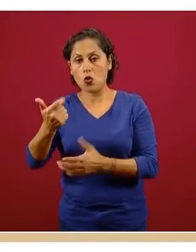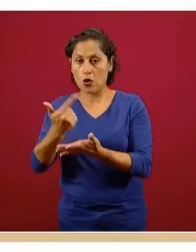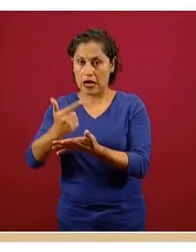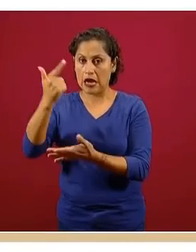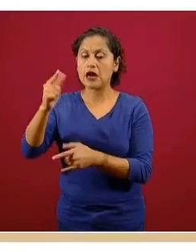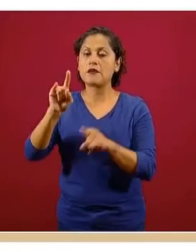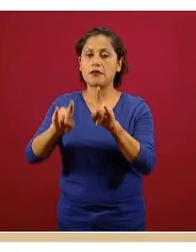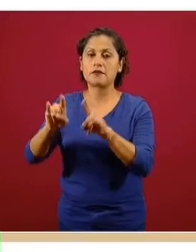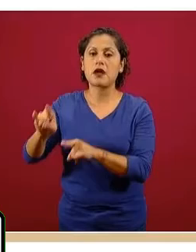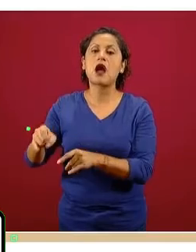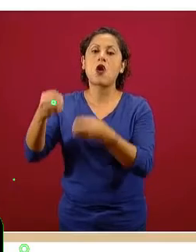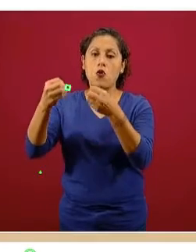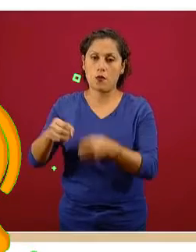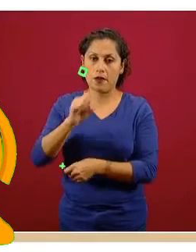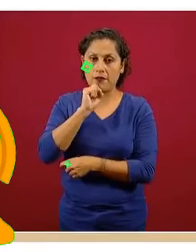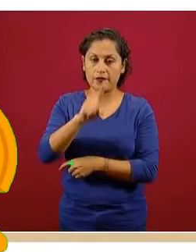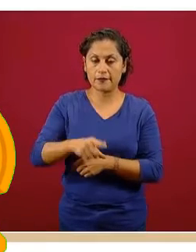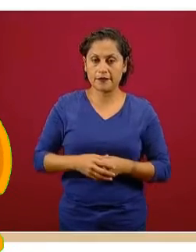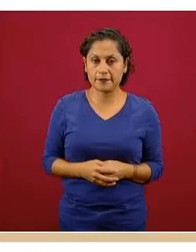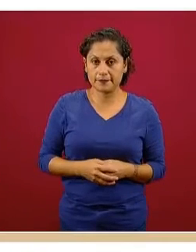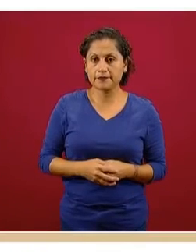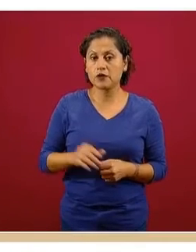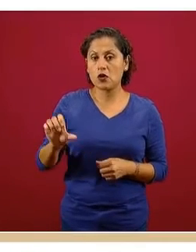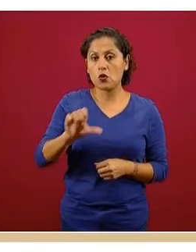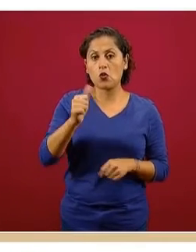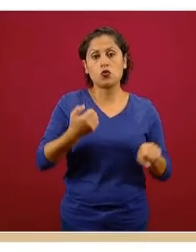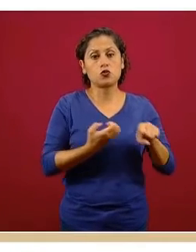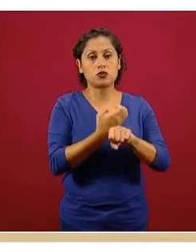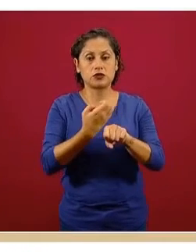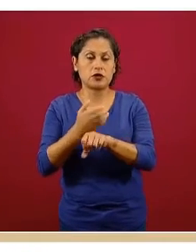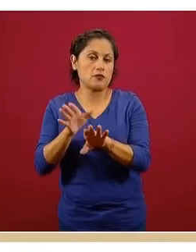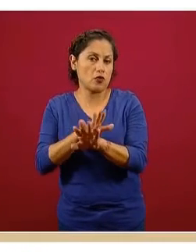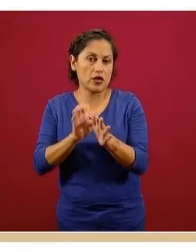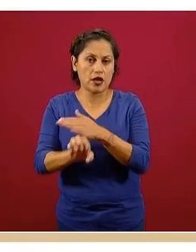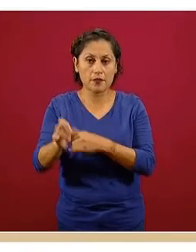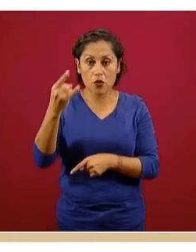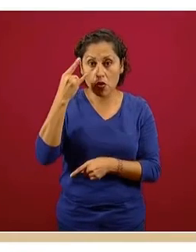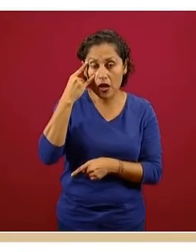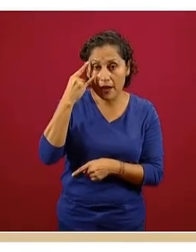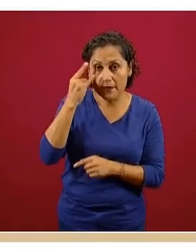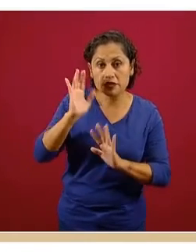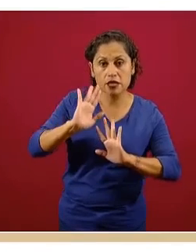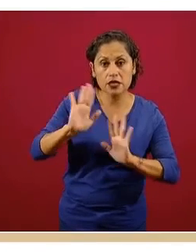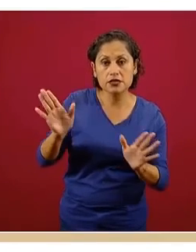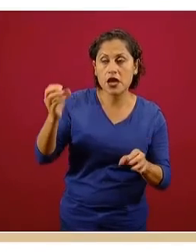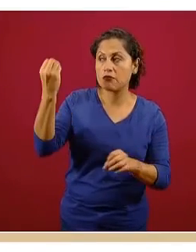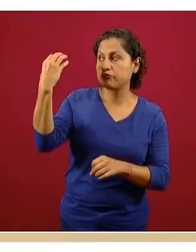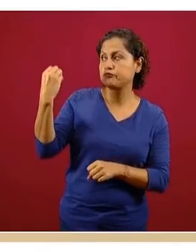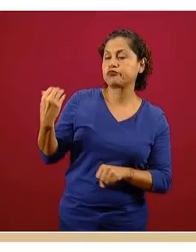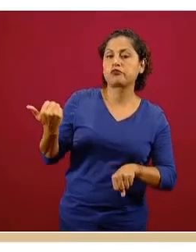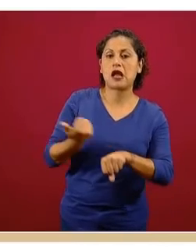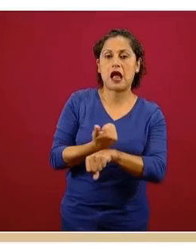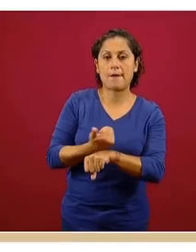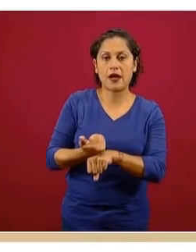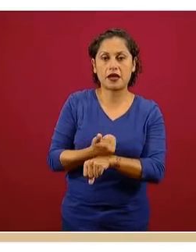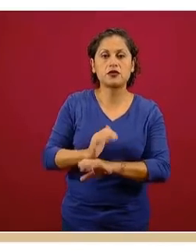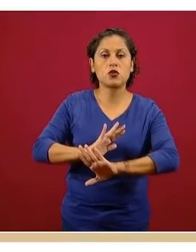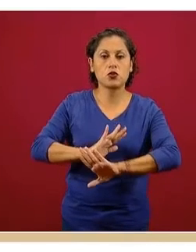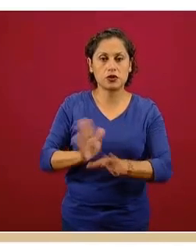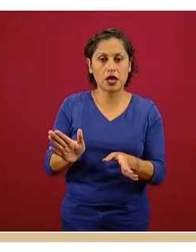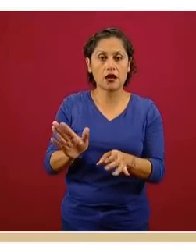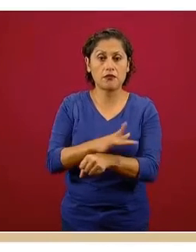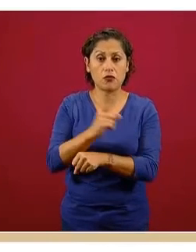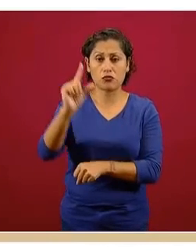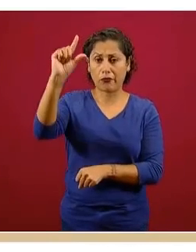terapia intensiva. Algunas entidades federativas destacan como Campeche, que ya está en semáforo amarillo, porque precisamente